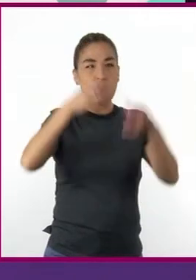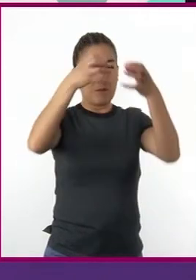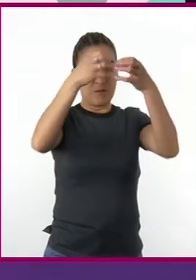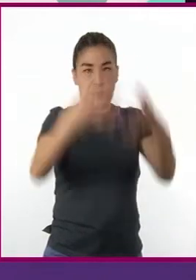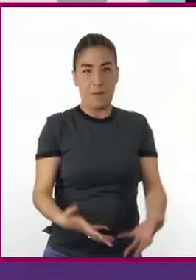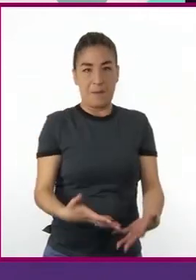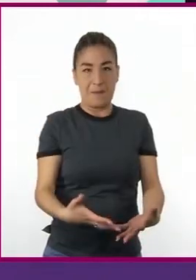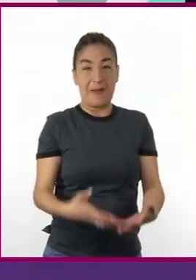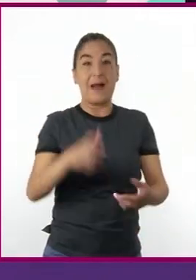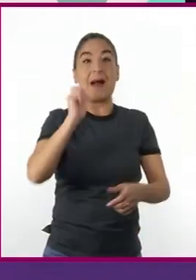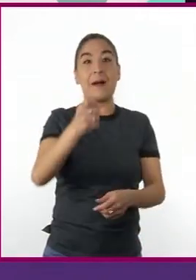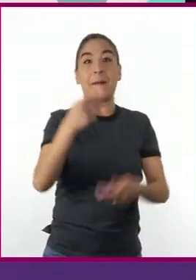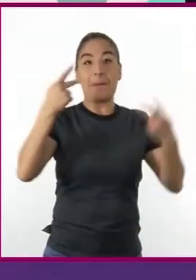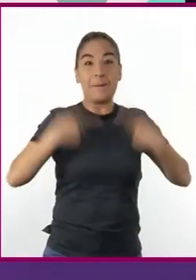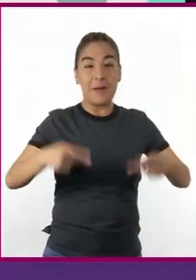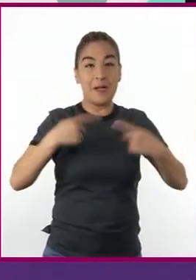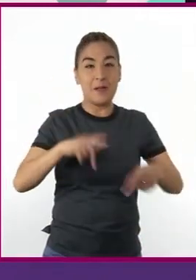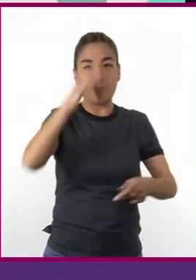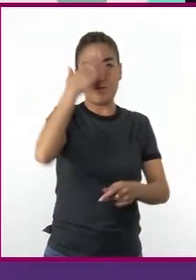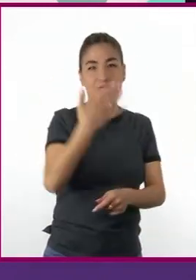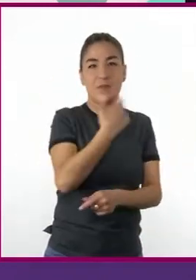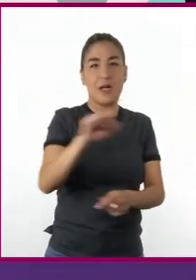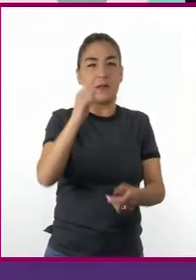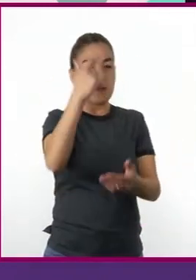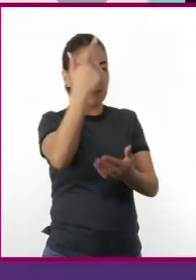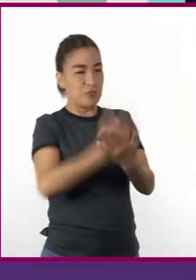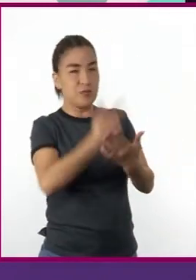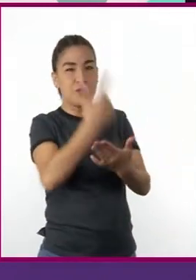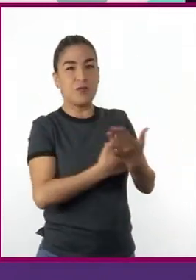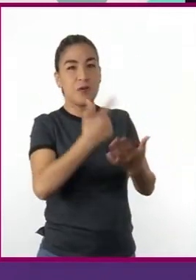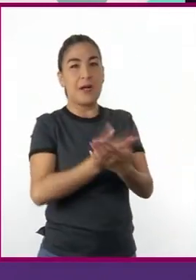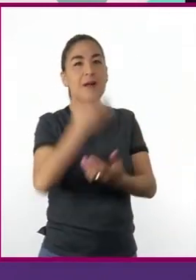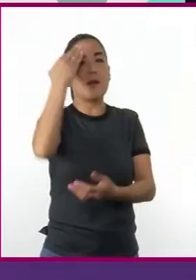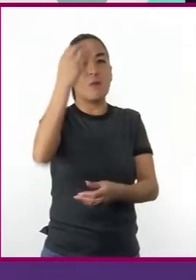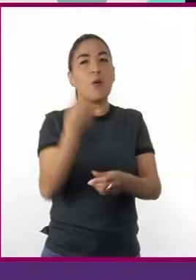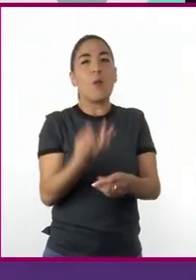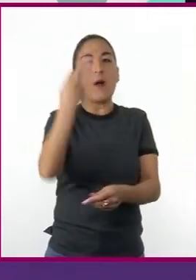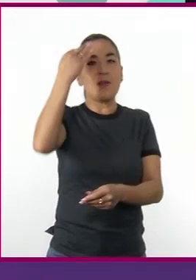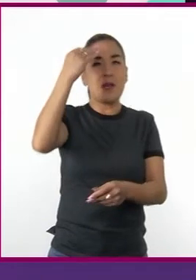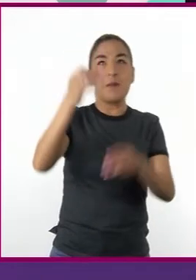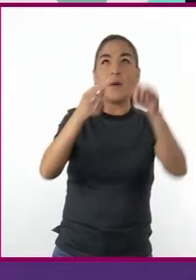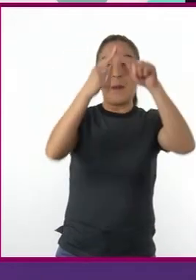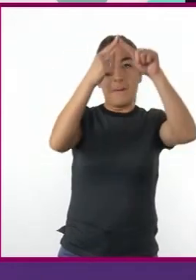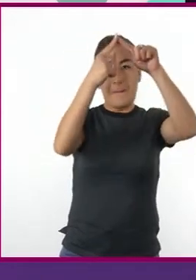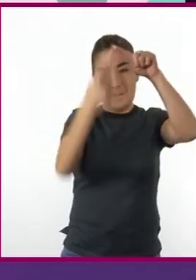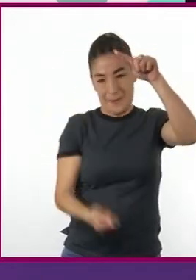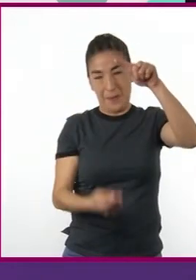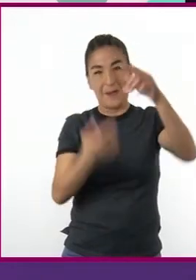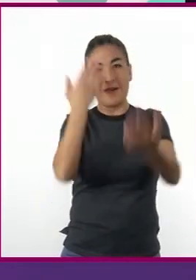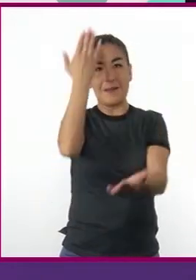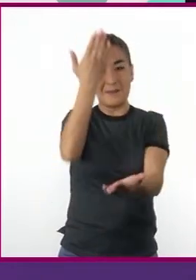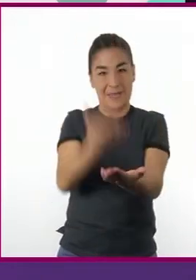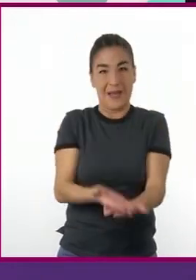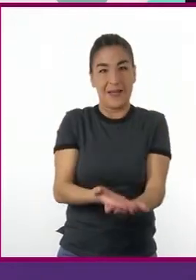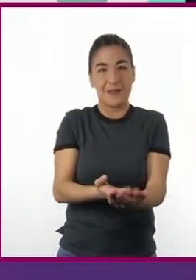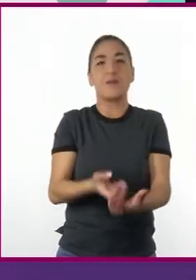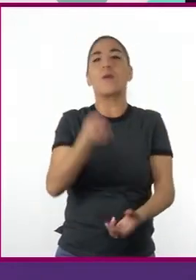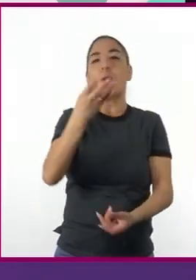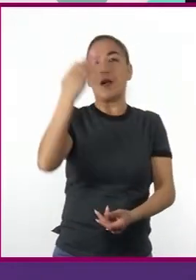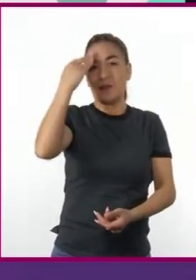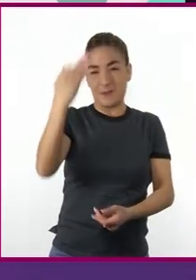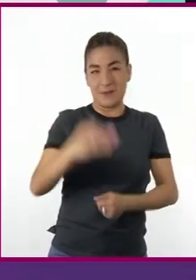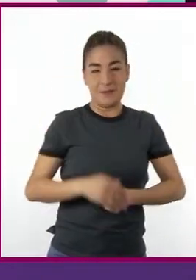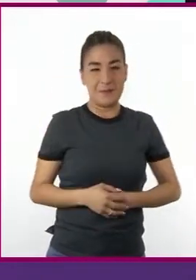mientras un experto registra en una tabla el tiempo de caída y la distancia que recorre. Vamos ahora